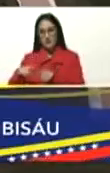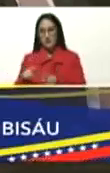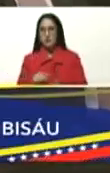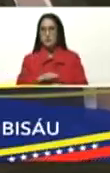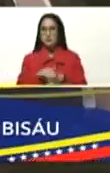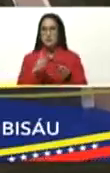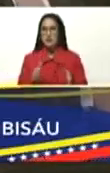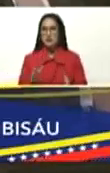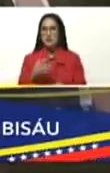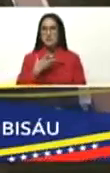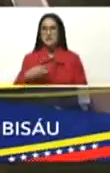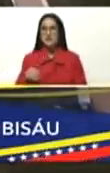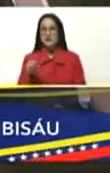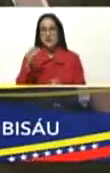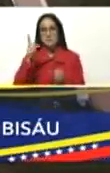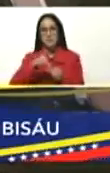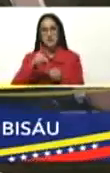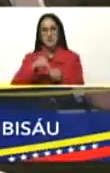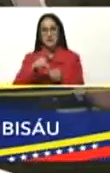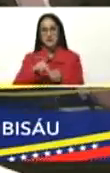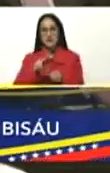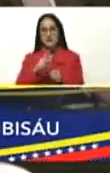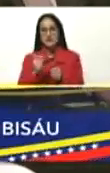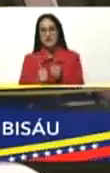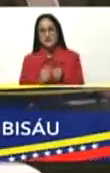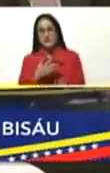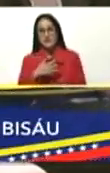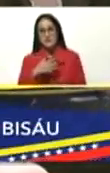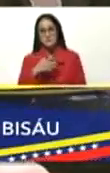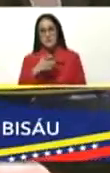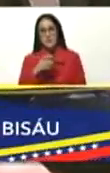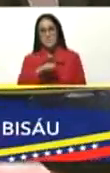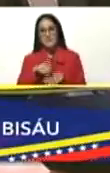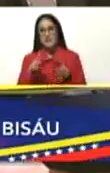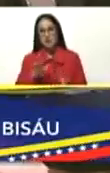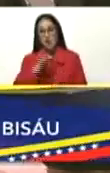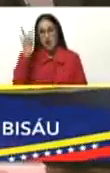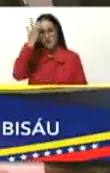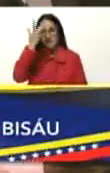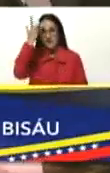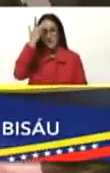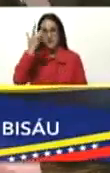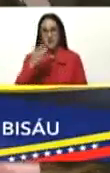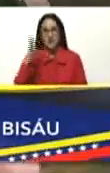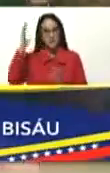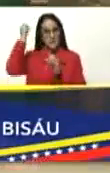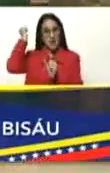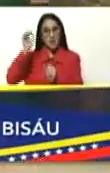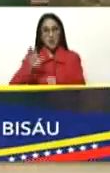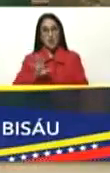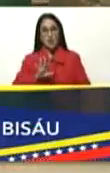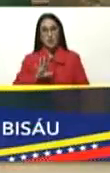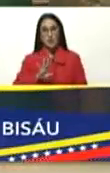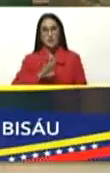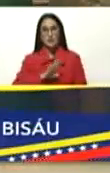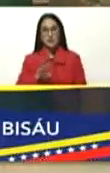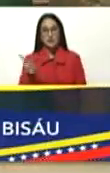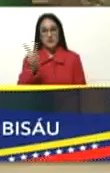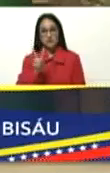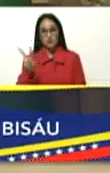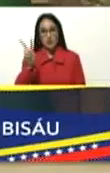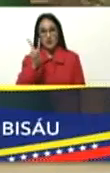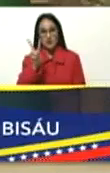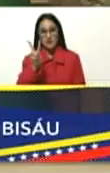ministras, presidente de PDVSA, viceministro de África, embajador de la República Bolivariana de